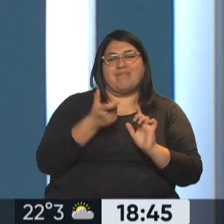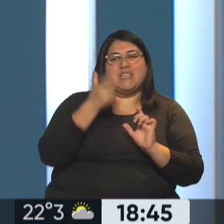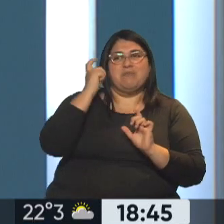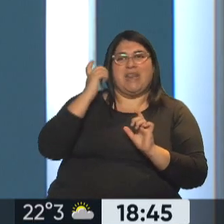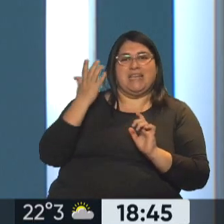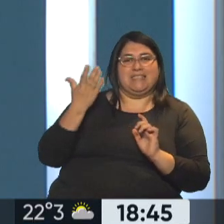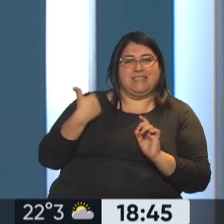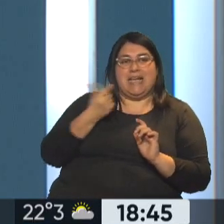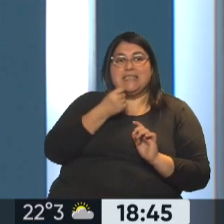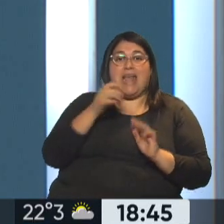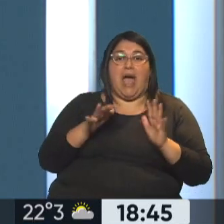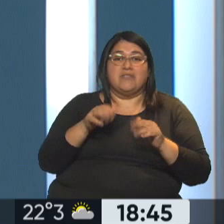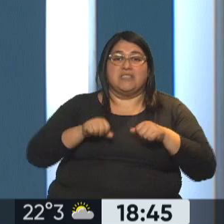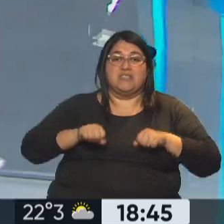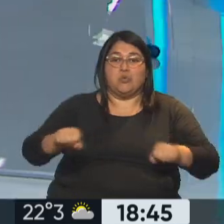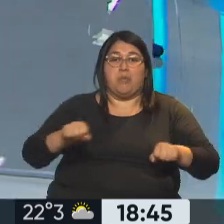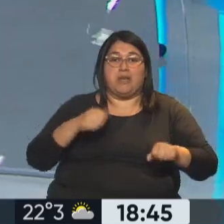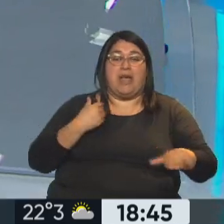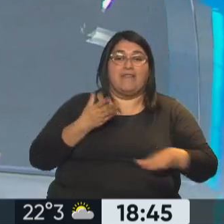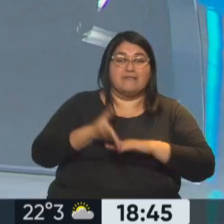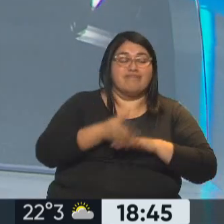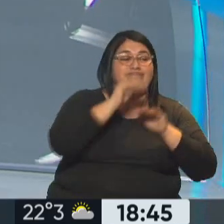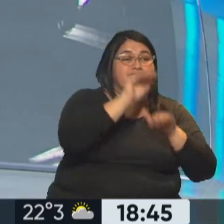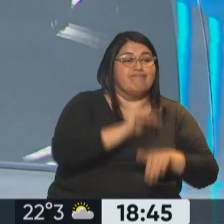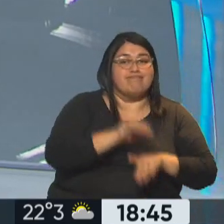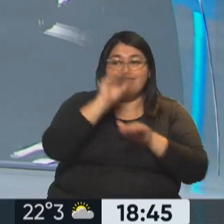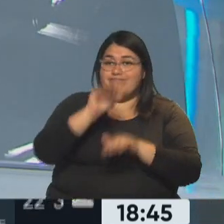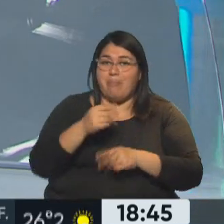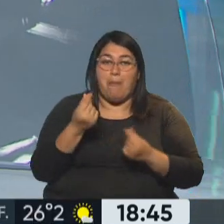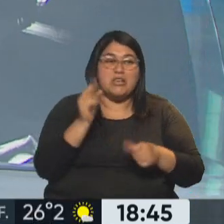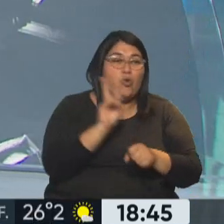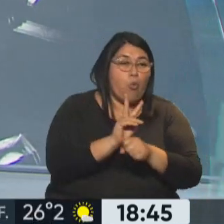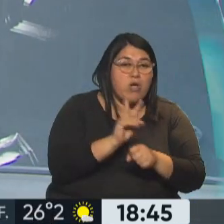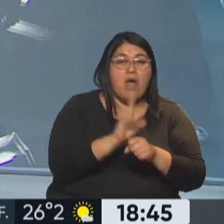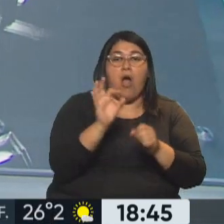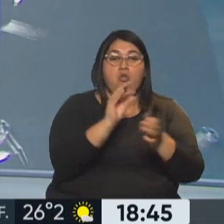llega a la góndola y no estaba ese producto a precios cuidados o no estaba